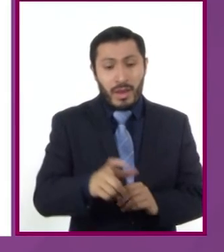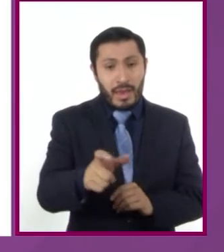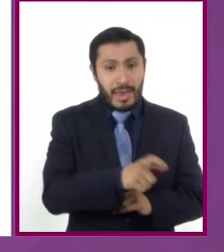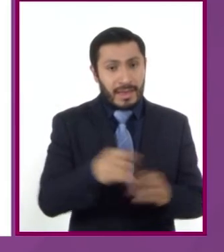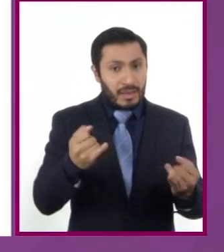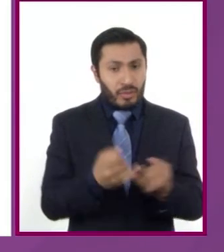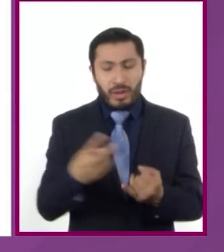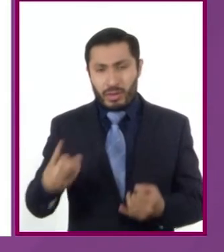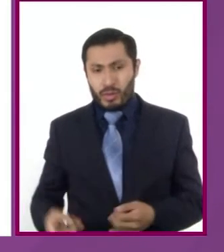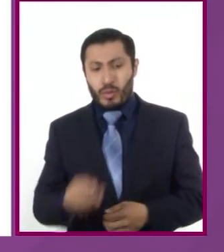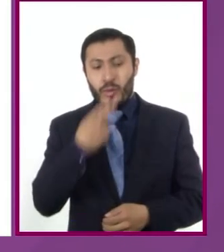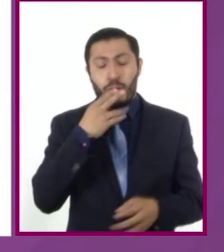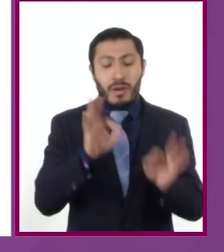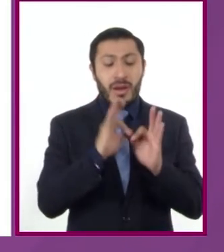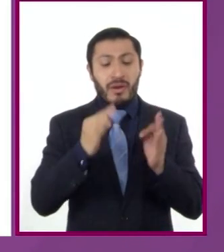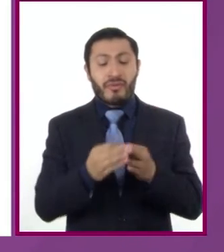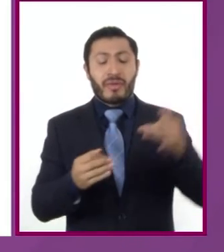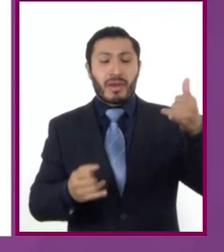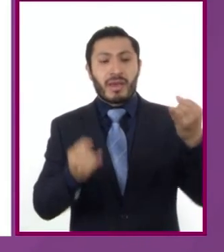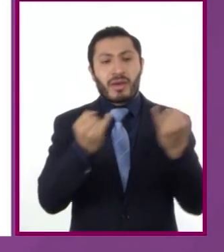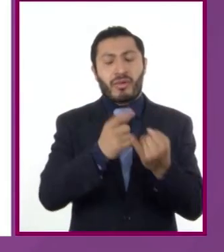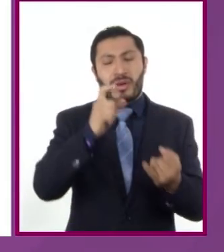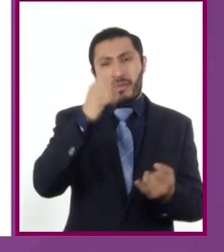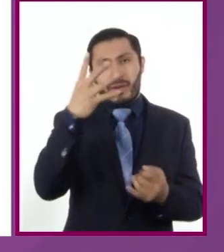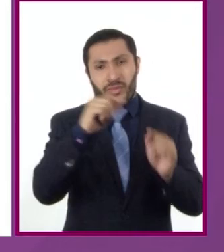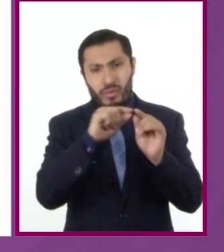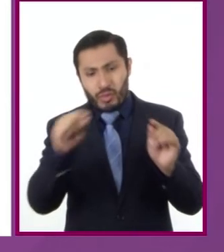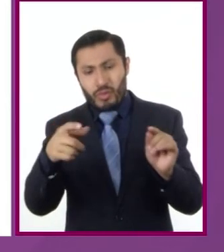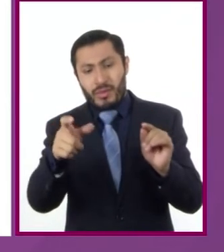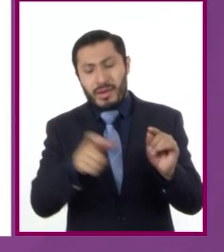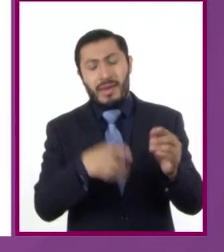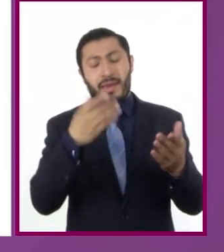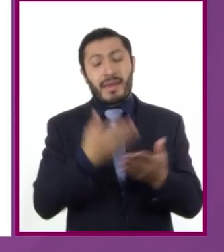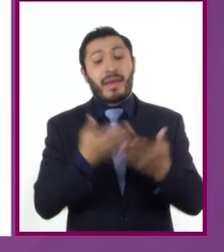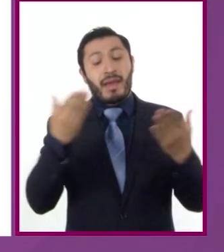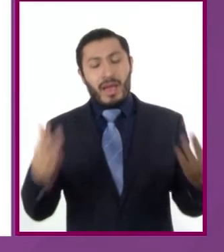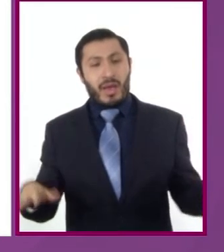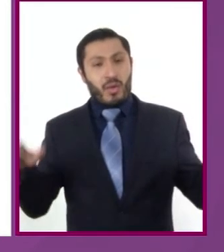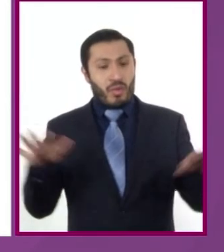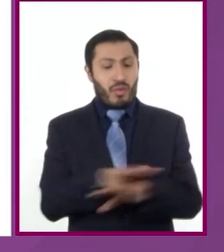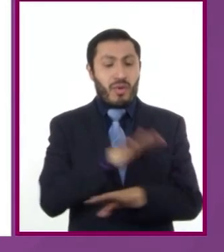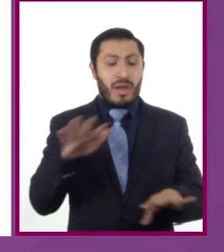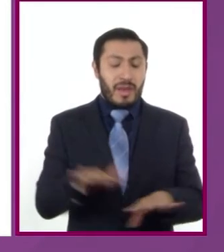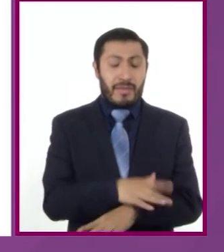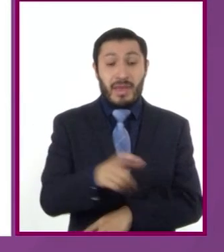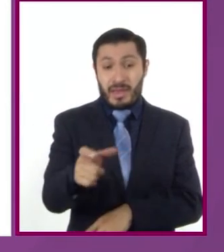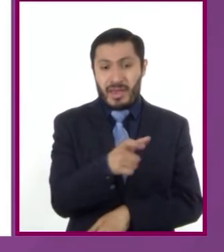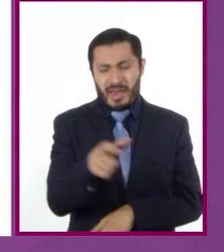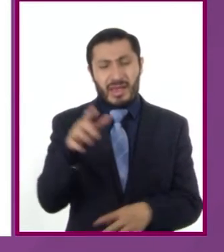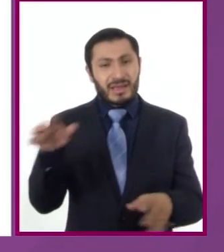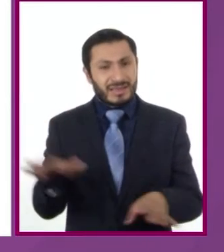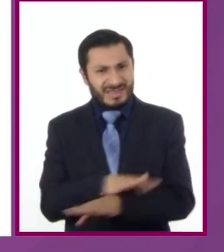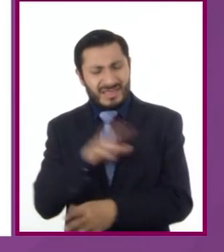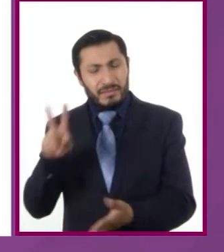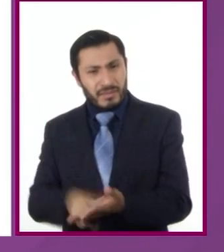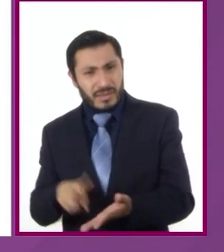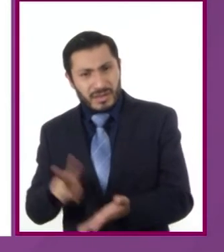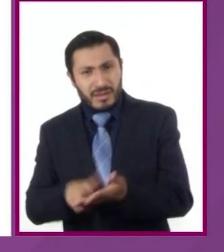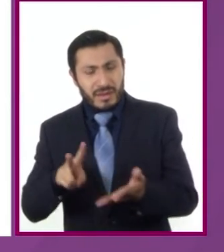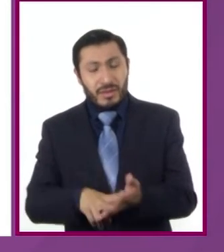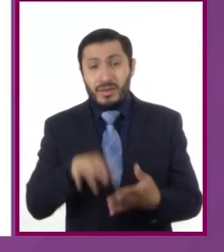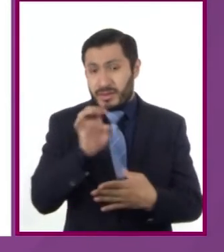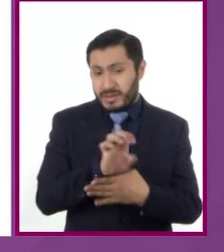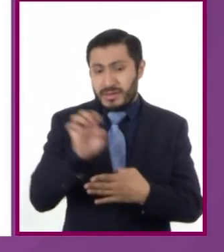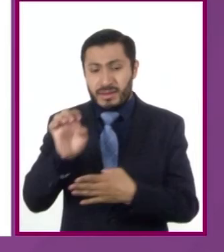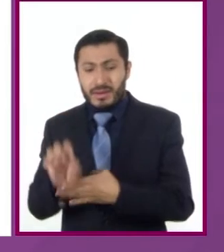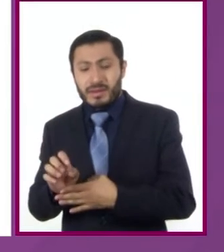la expresión y igual a 24 entre x. Ahora debemos sustituir el valor de x, por lo tanto la expresión